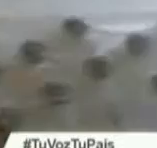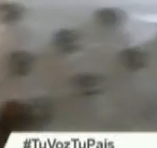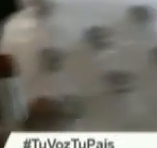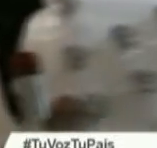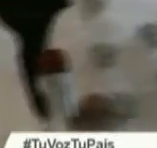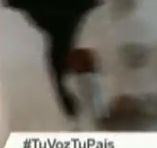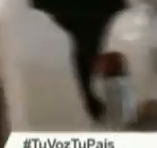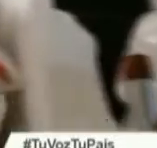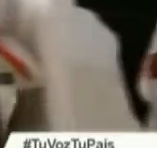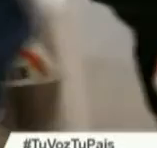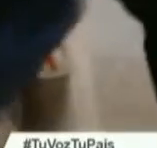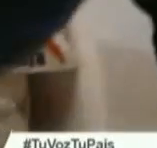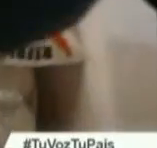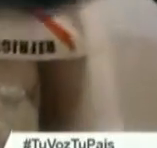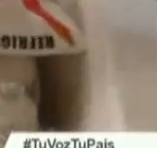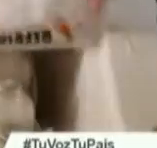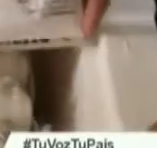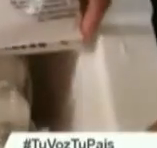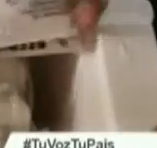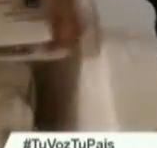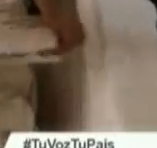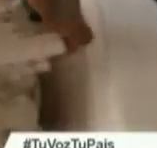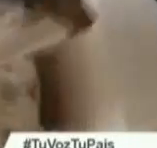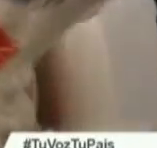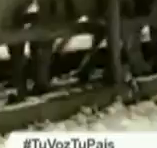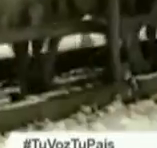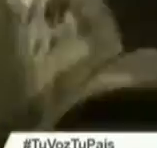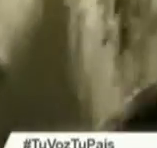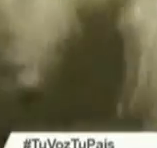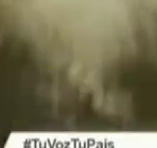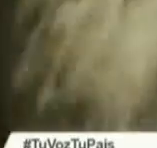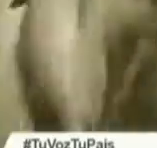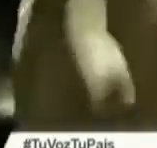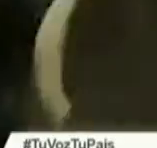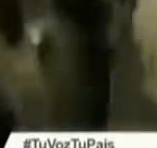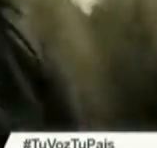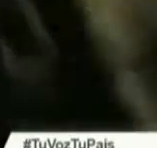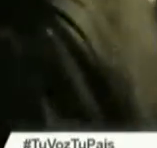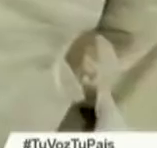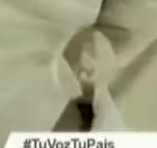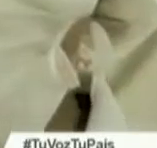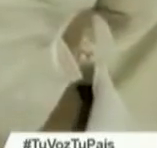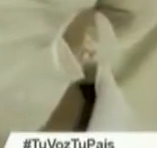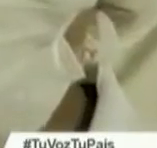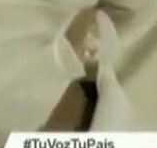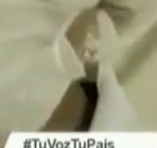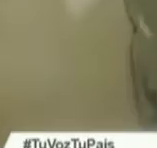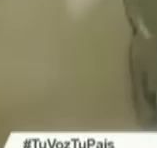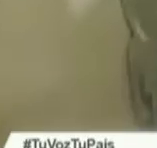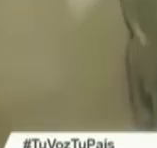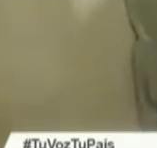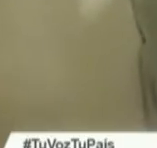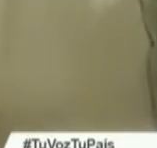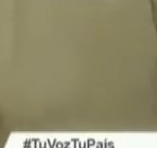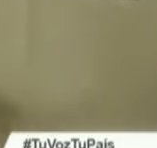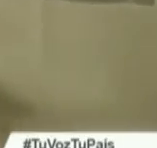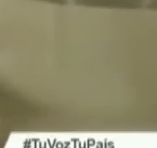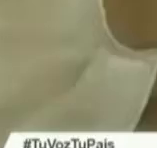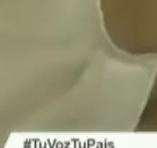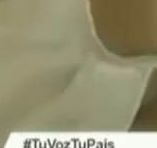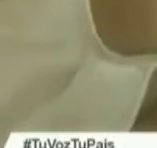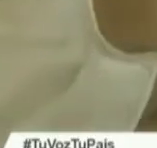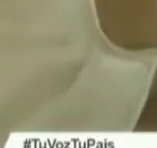certificación de país libre de fiebre aftosa sin vacunación. Este proceso ha ubicado a Ecuador como un país libre de fiebre aftosa con